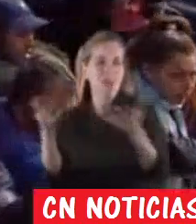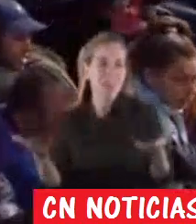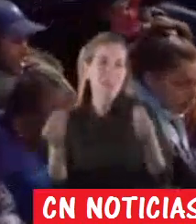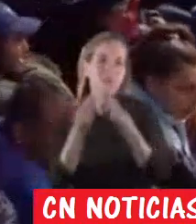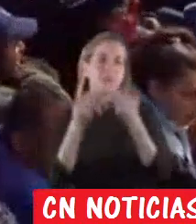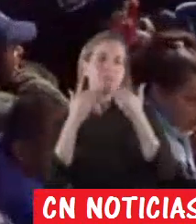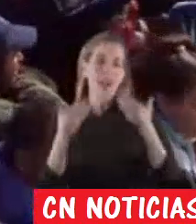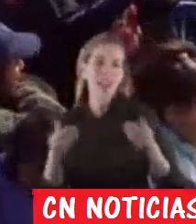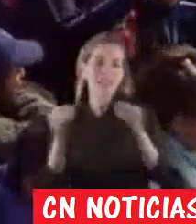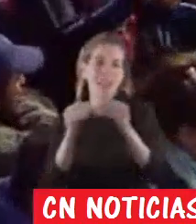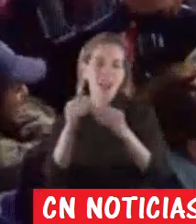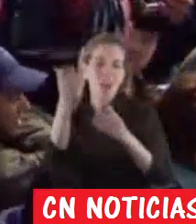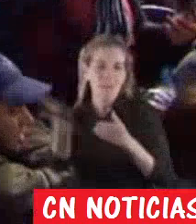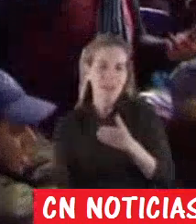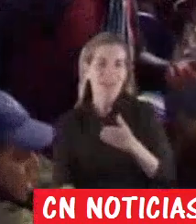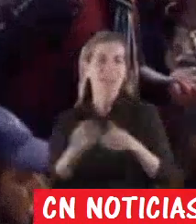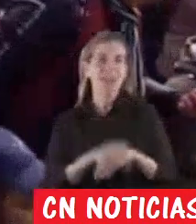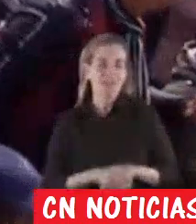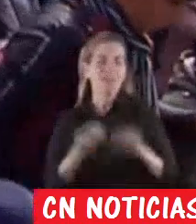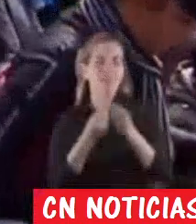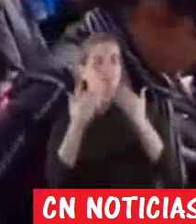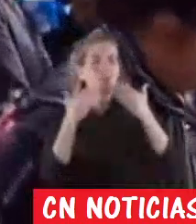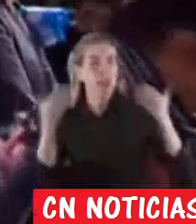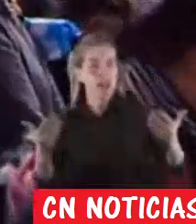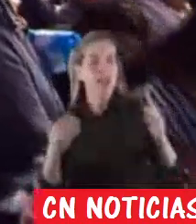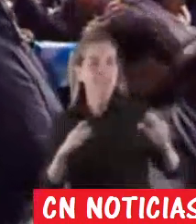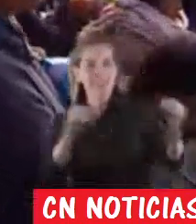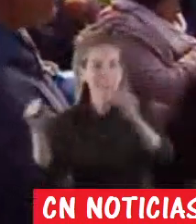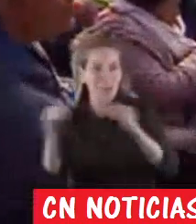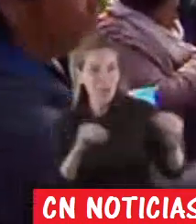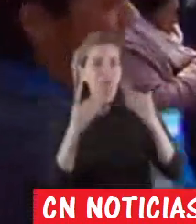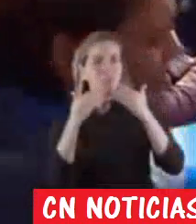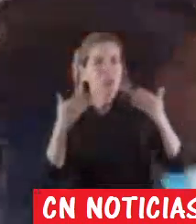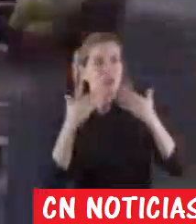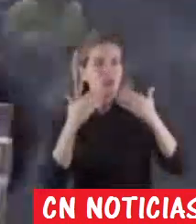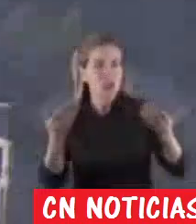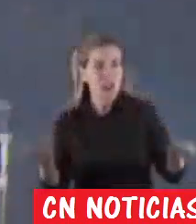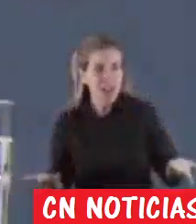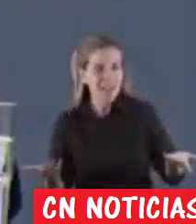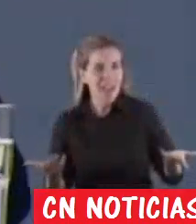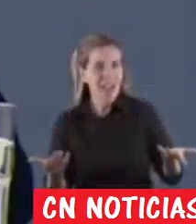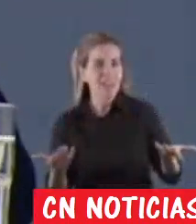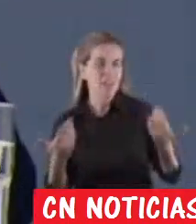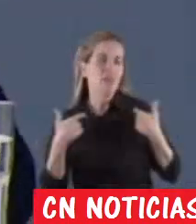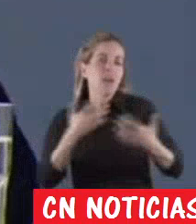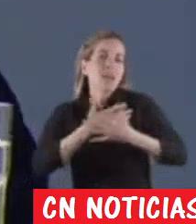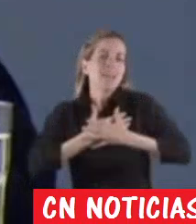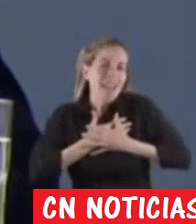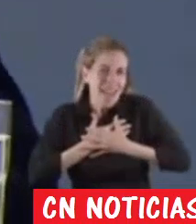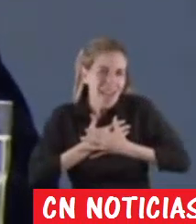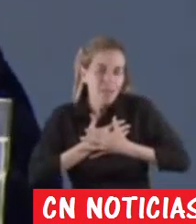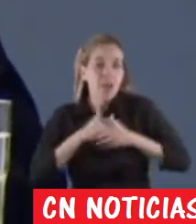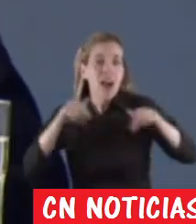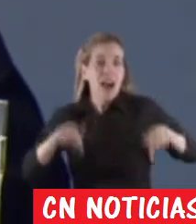Muchas gracias, compañera. Muchas gracias. Muchas gracias. Tratemos. Gracias. No saben cuánto los quiero, pero ahora lo que